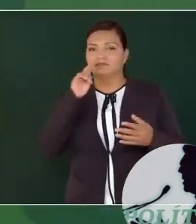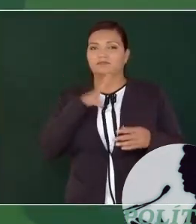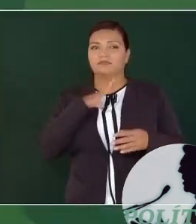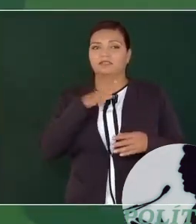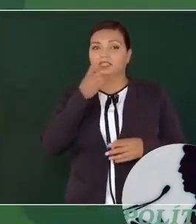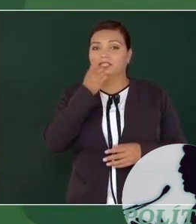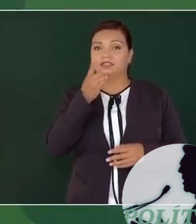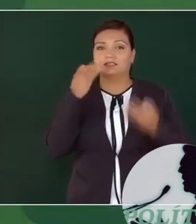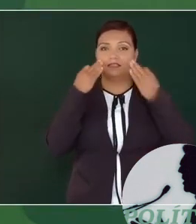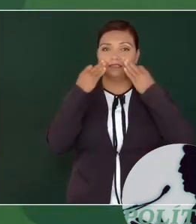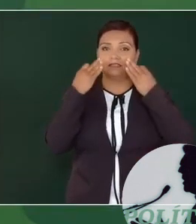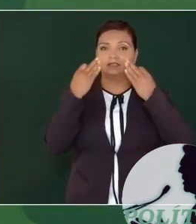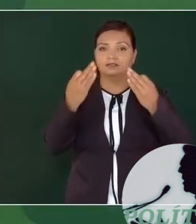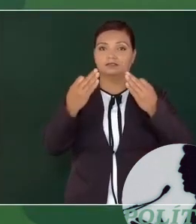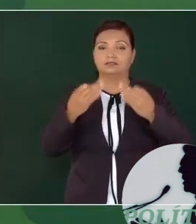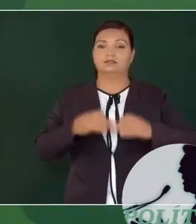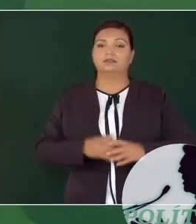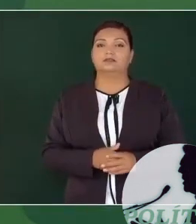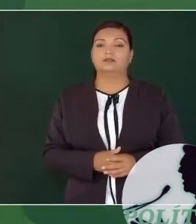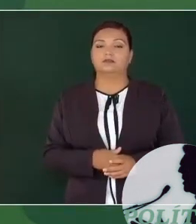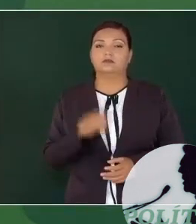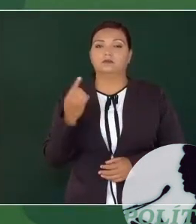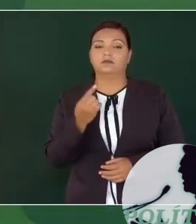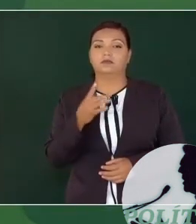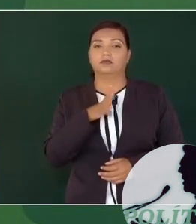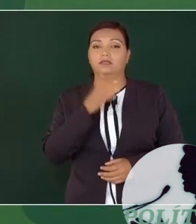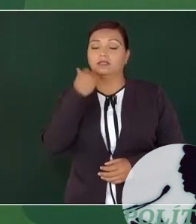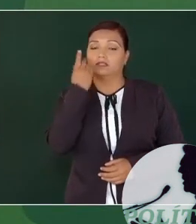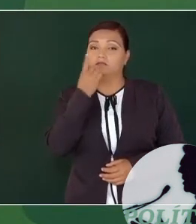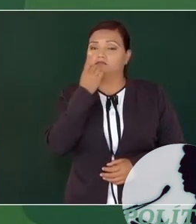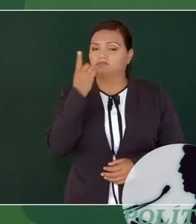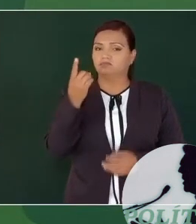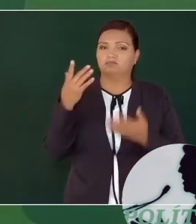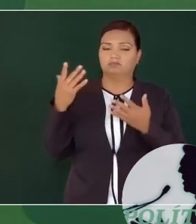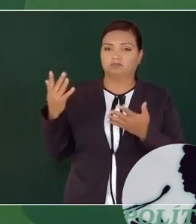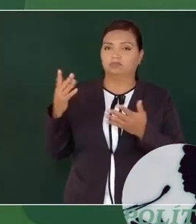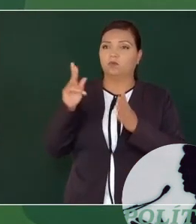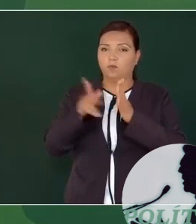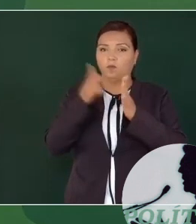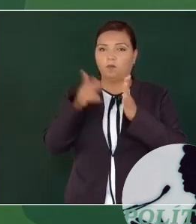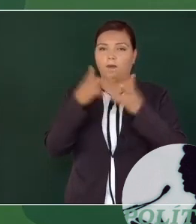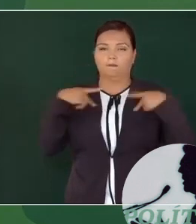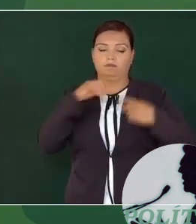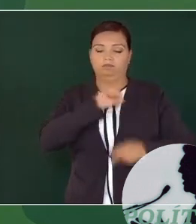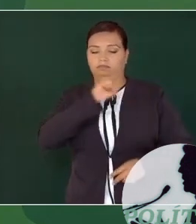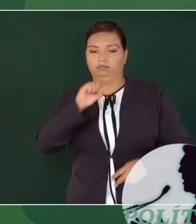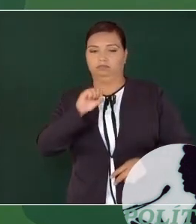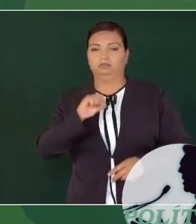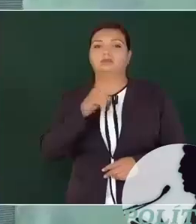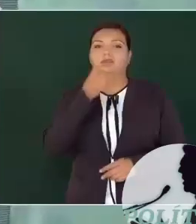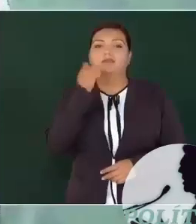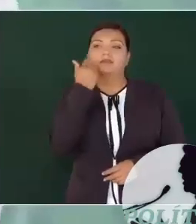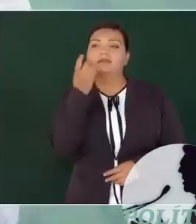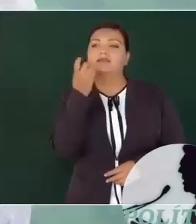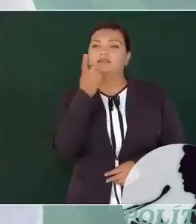confiesa el testigo, que le comenta otro delincuente: ¿esto